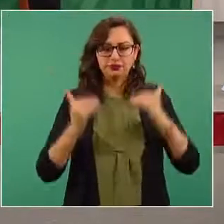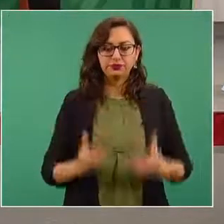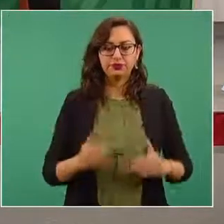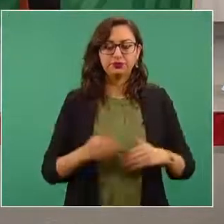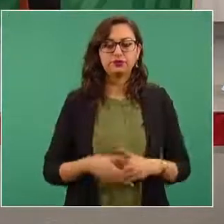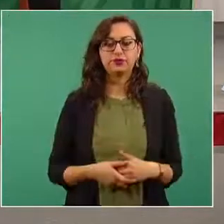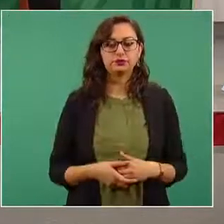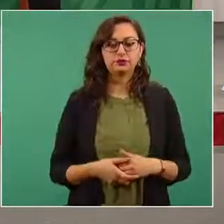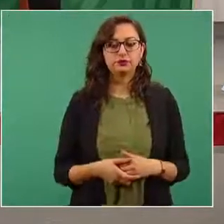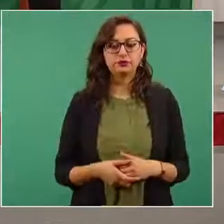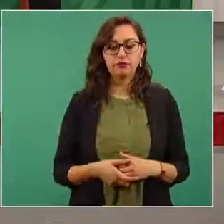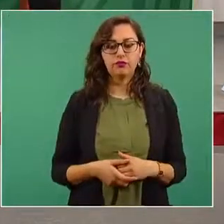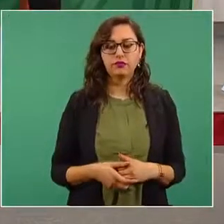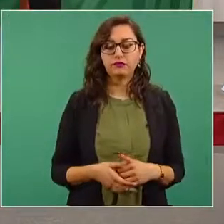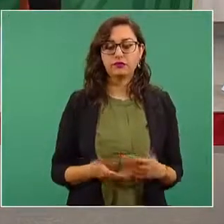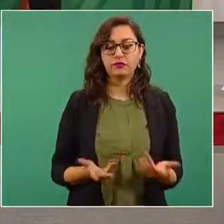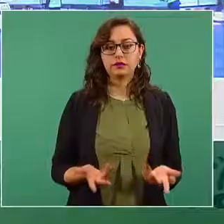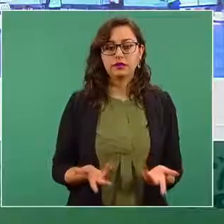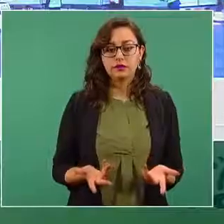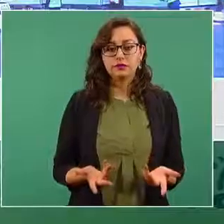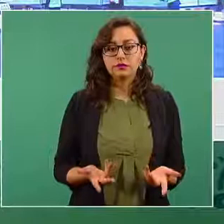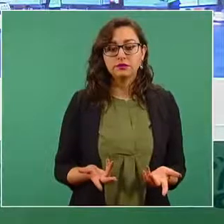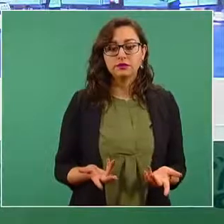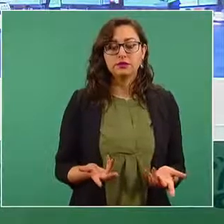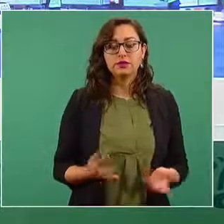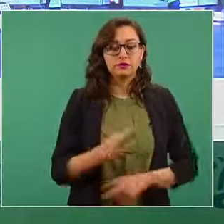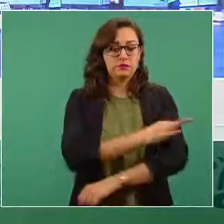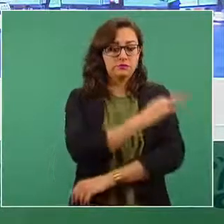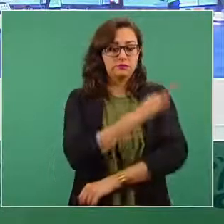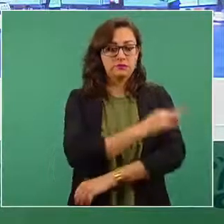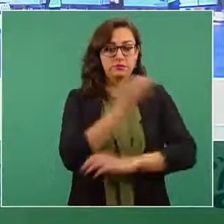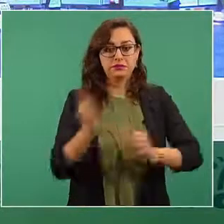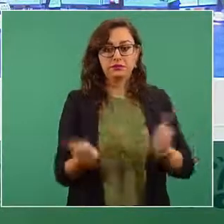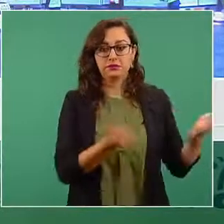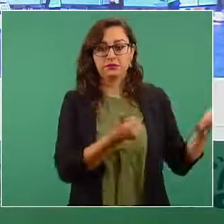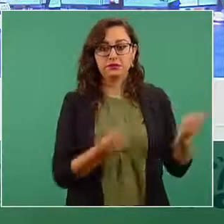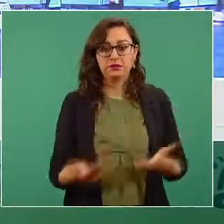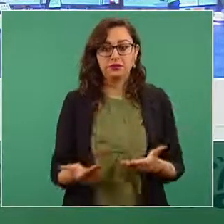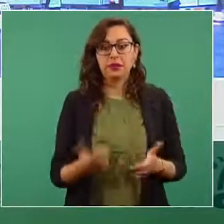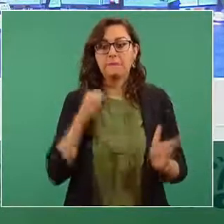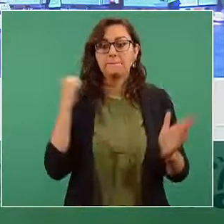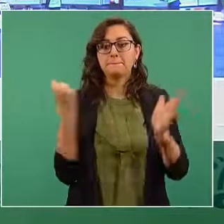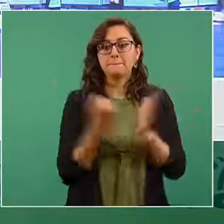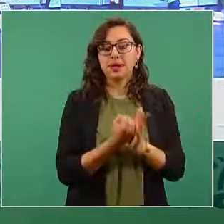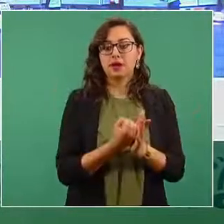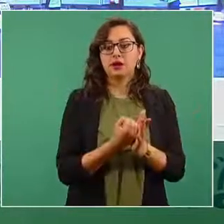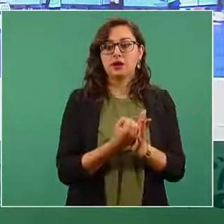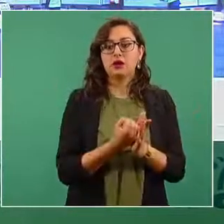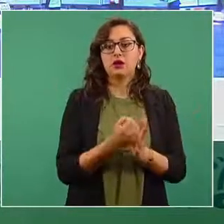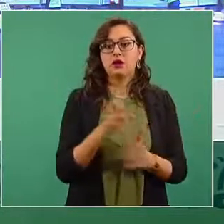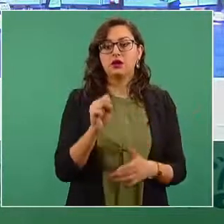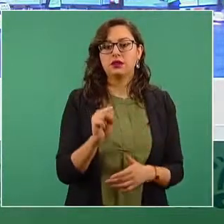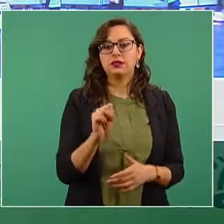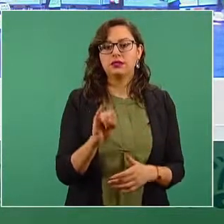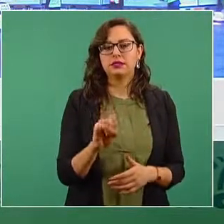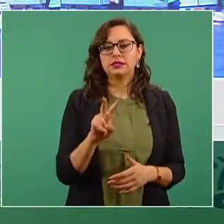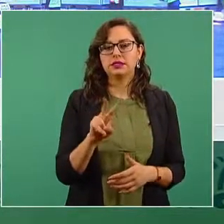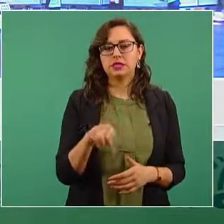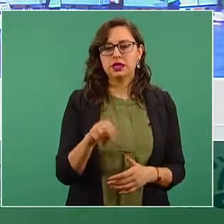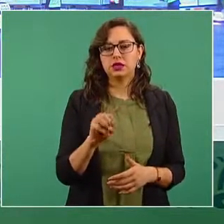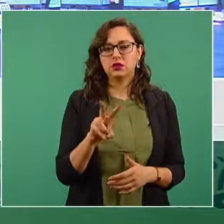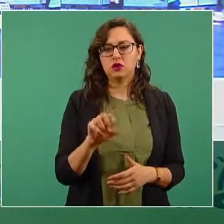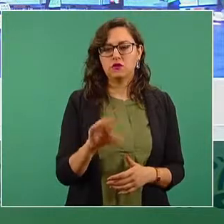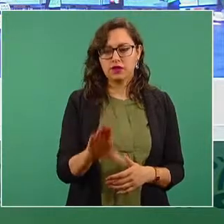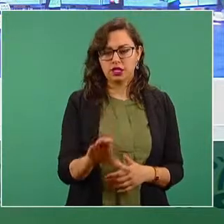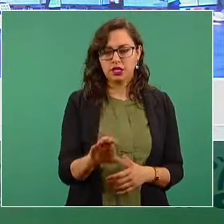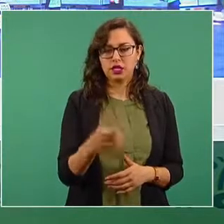Las llegadas más recientes de vacunas, 800,000 el sábado, son de Sinovac,